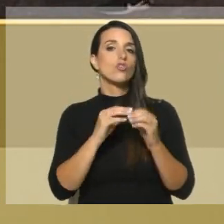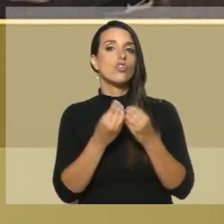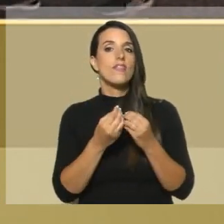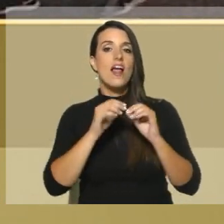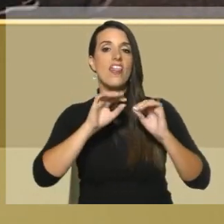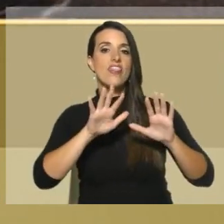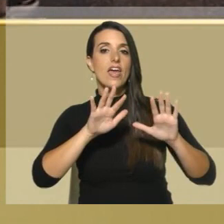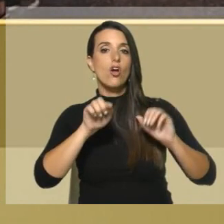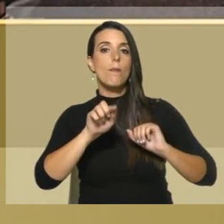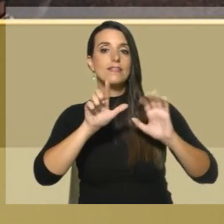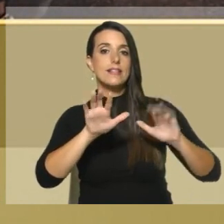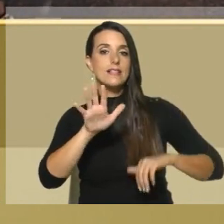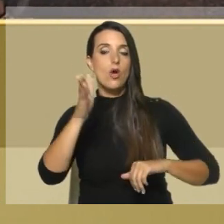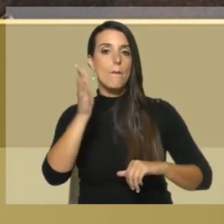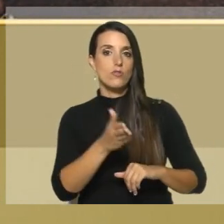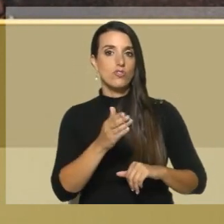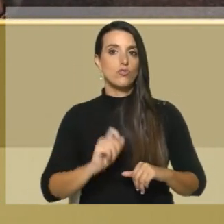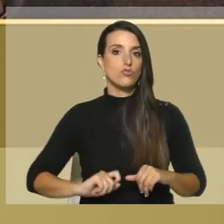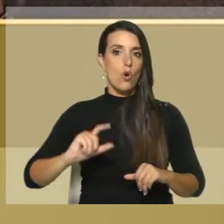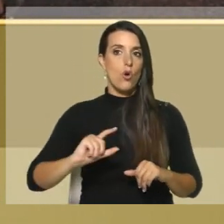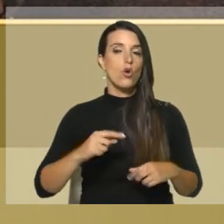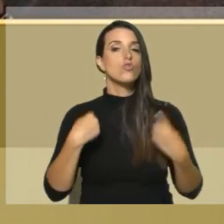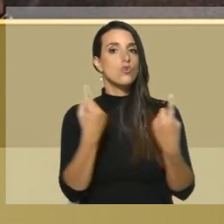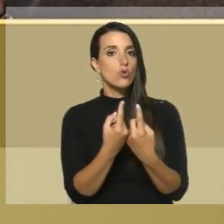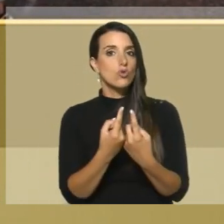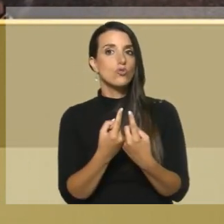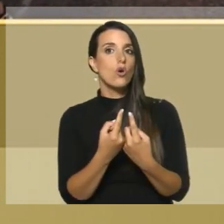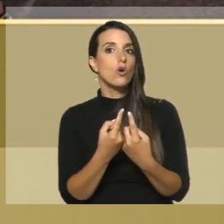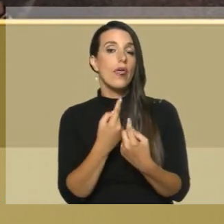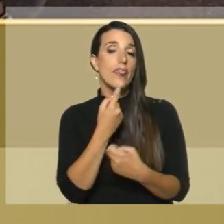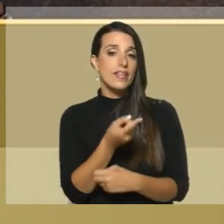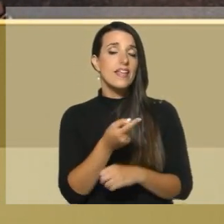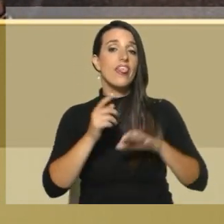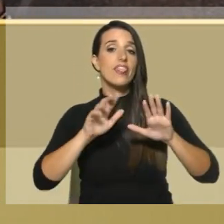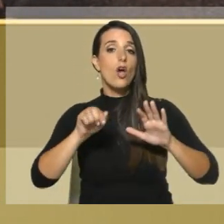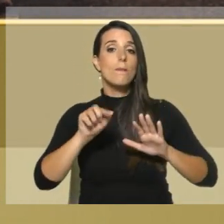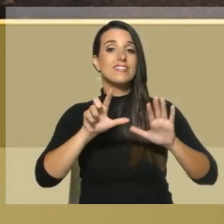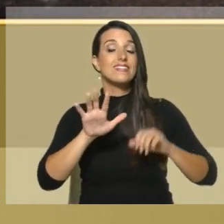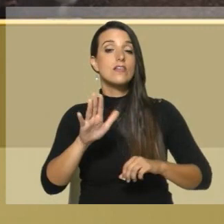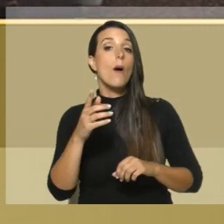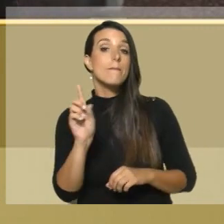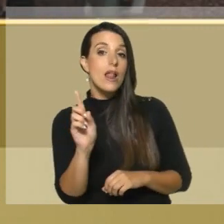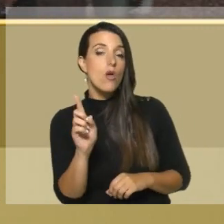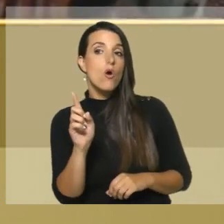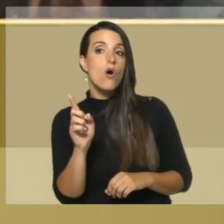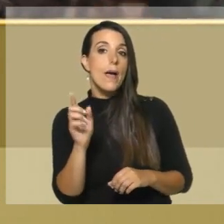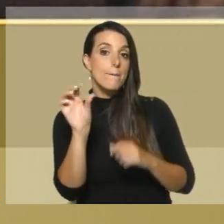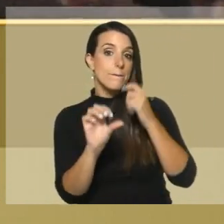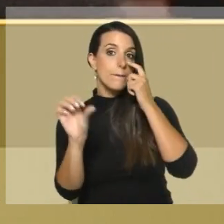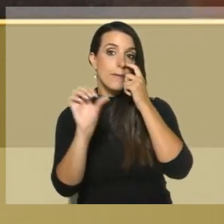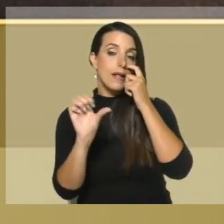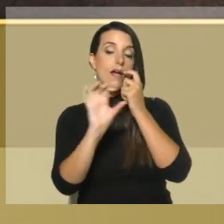un 10.75, y nosotros decíamos que era 10.75, mientras que las empresas